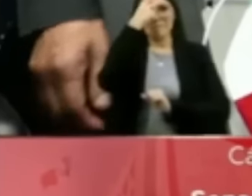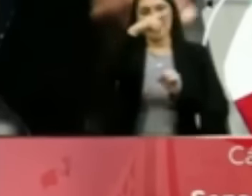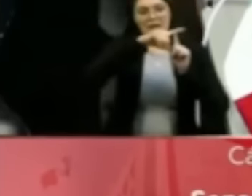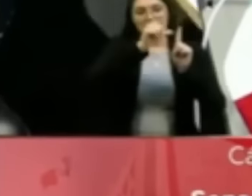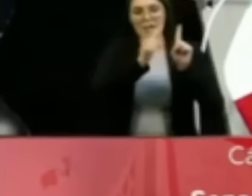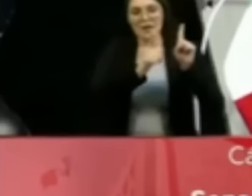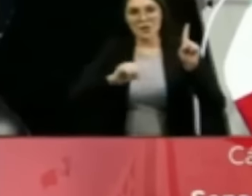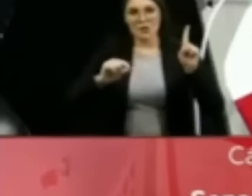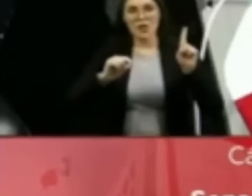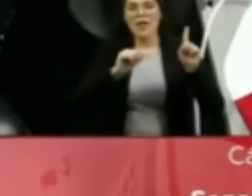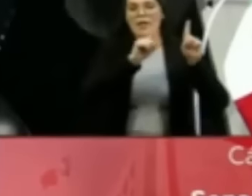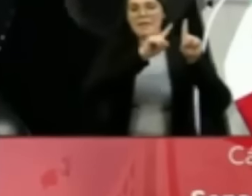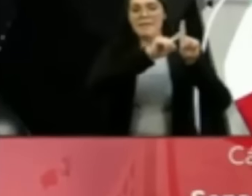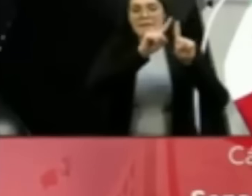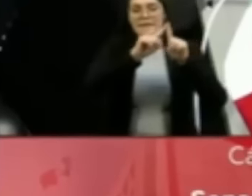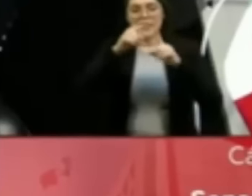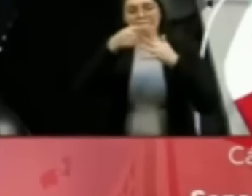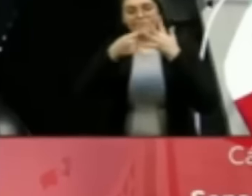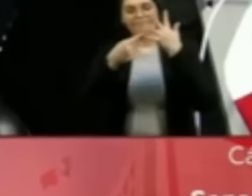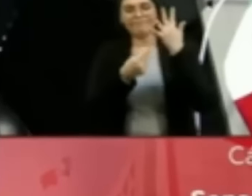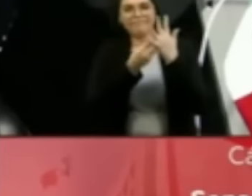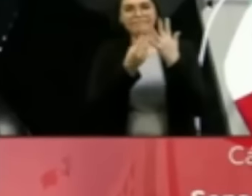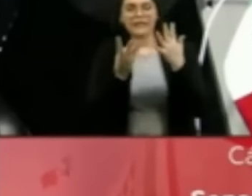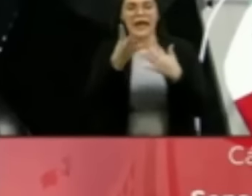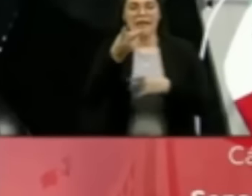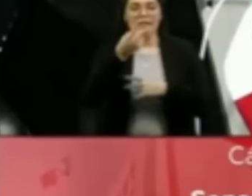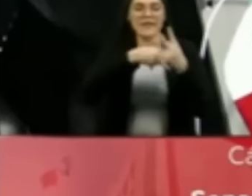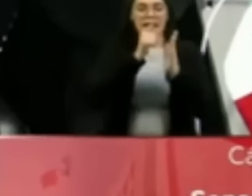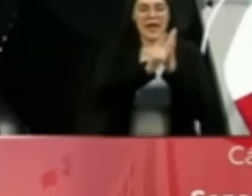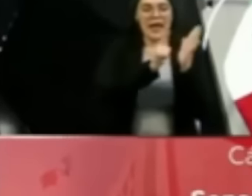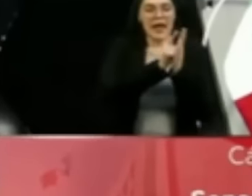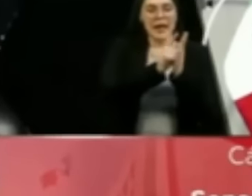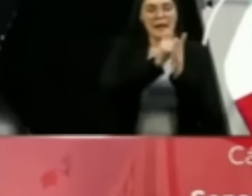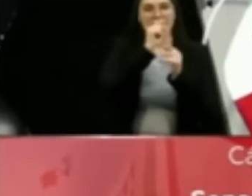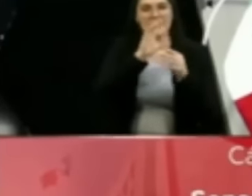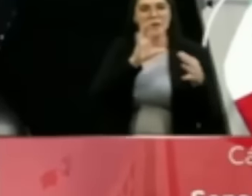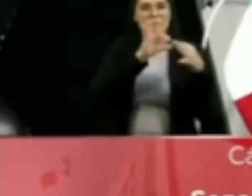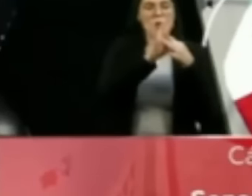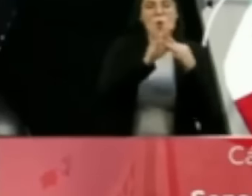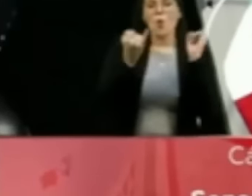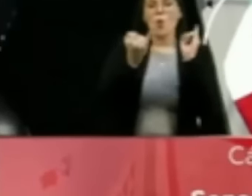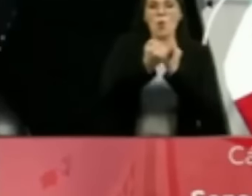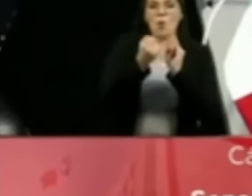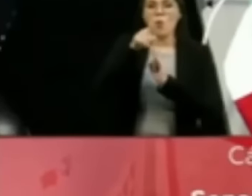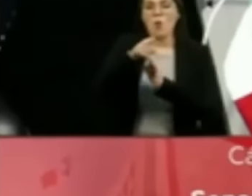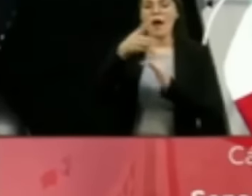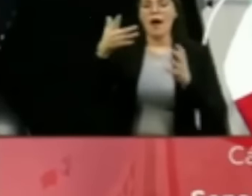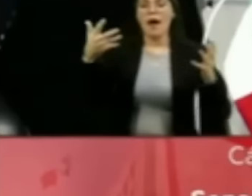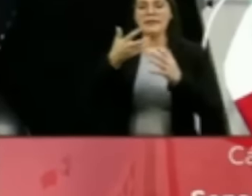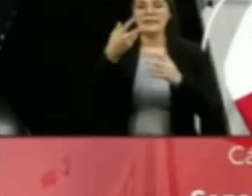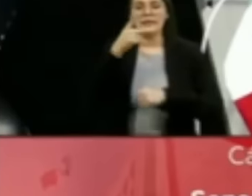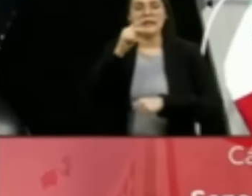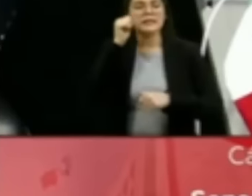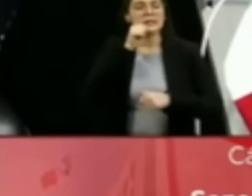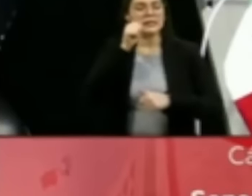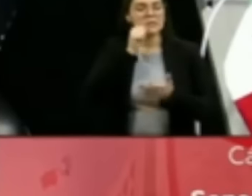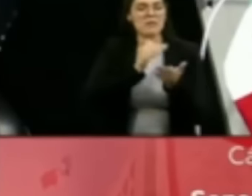Unidos mexicanos, las leyes que de ella emanen, y desempeñar leal